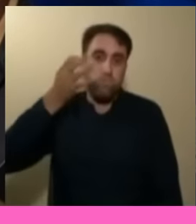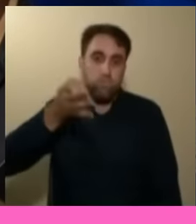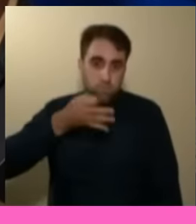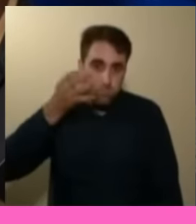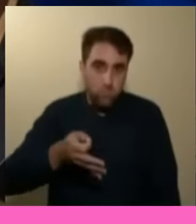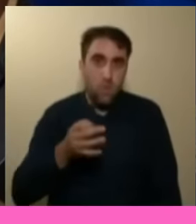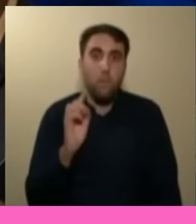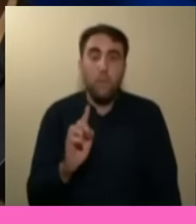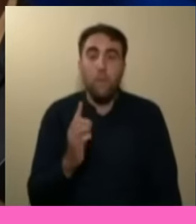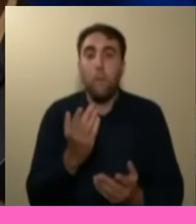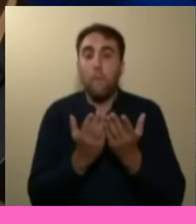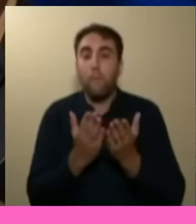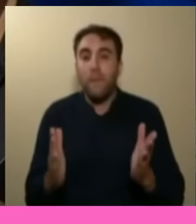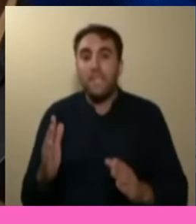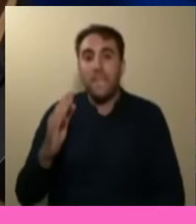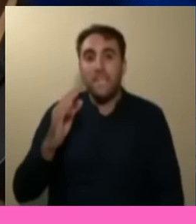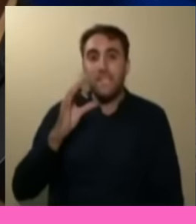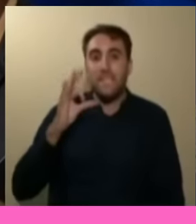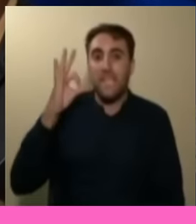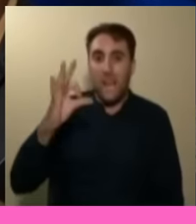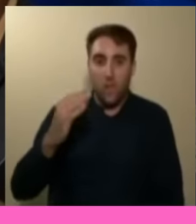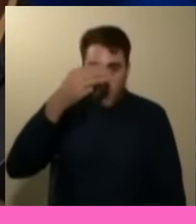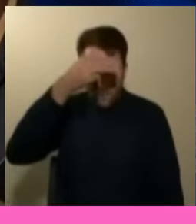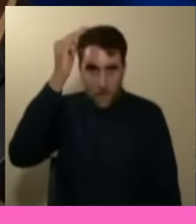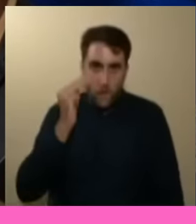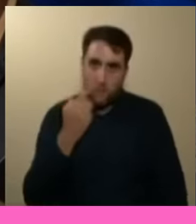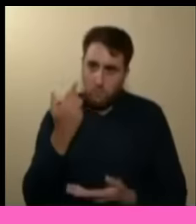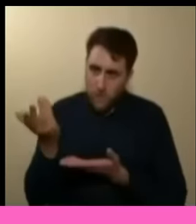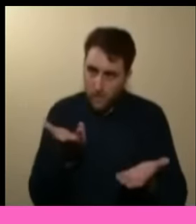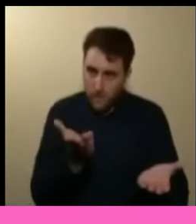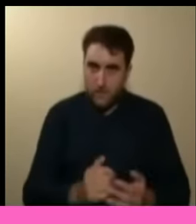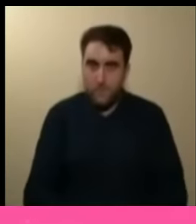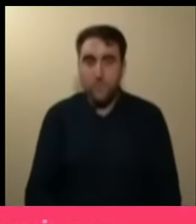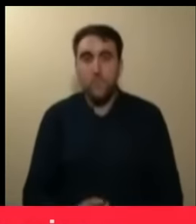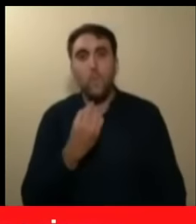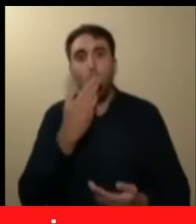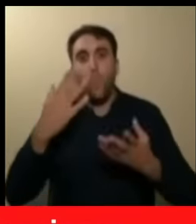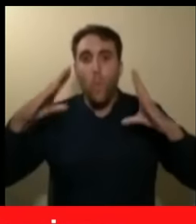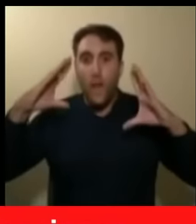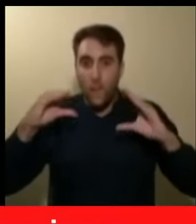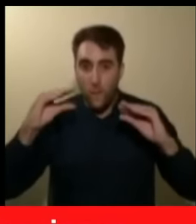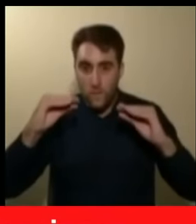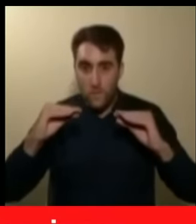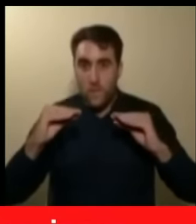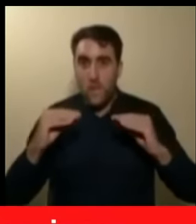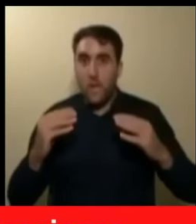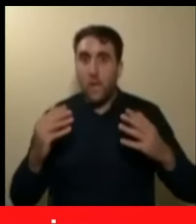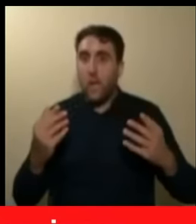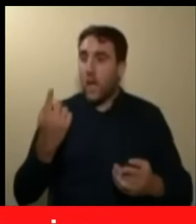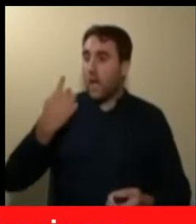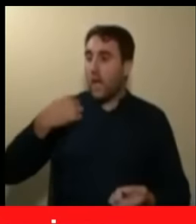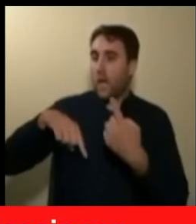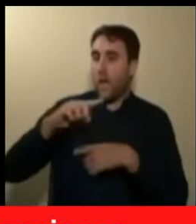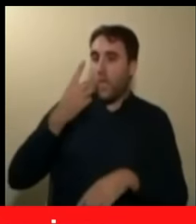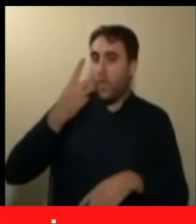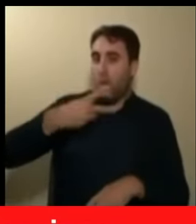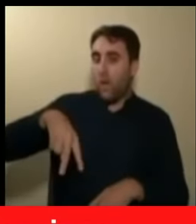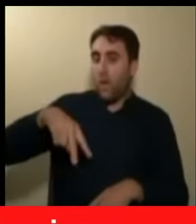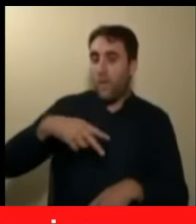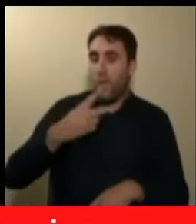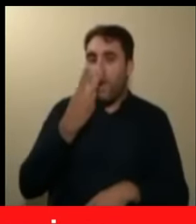este mensaje inicial el senador Gustavo Penadez. Adelante, senador. Buenas noches. En noviembre del año